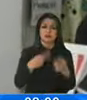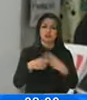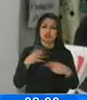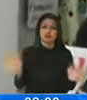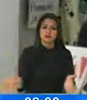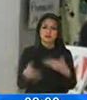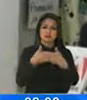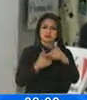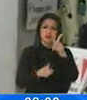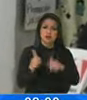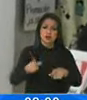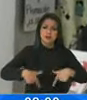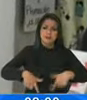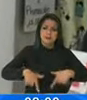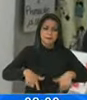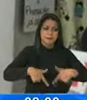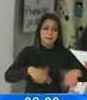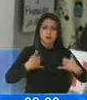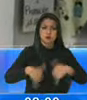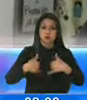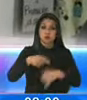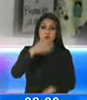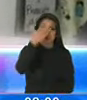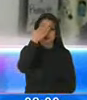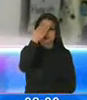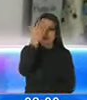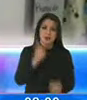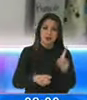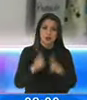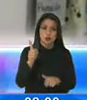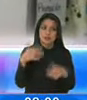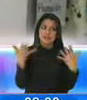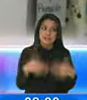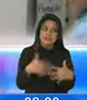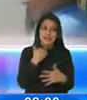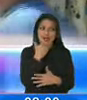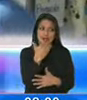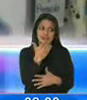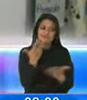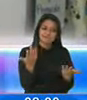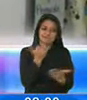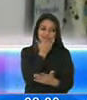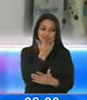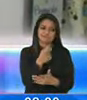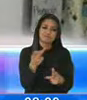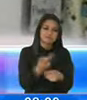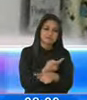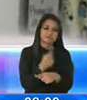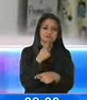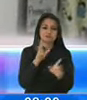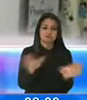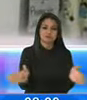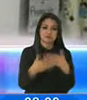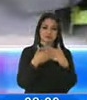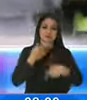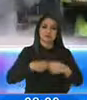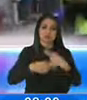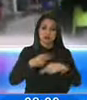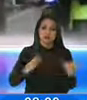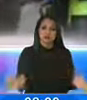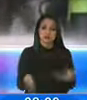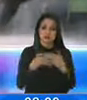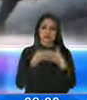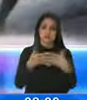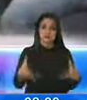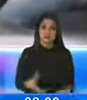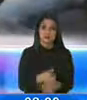porque la gente juega mucho y usted sabe que no falta el puntico negro por ahí, entonces yo creo que es mejor que el negocio esté cerrado. La